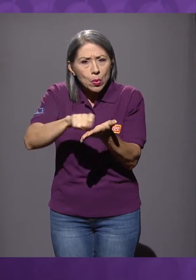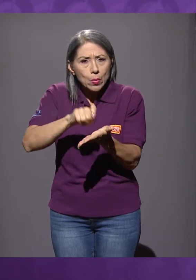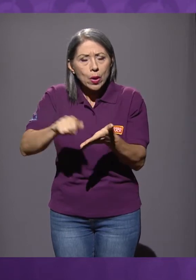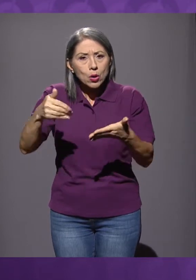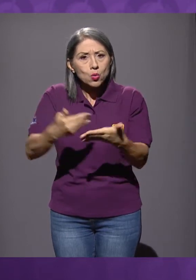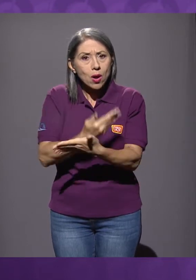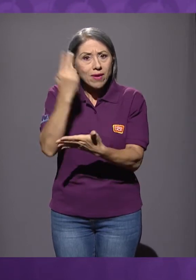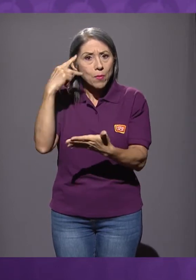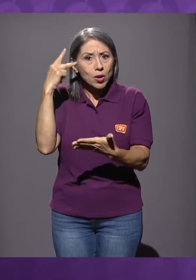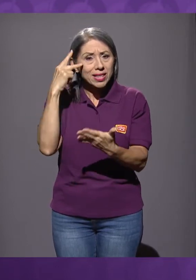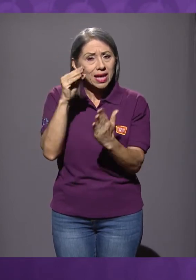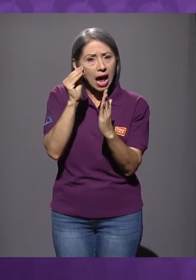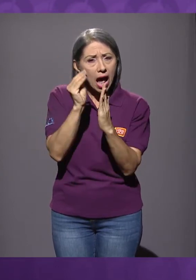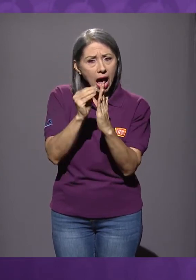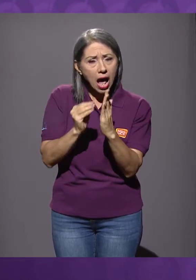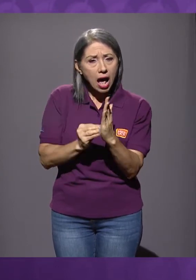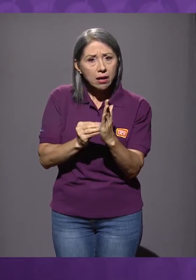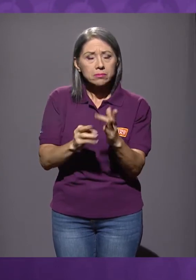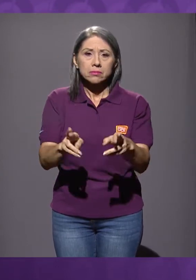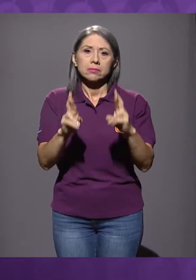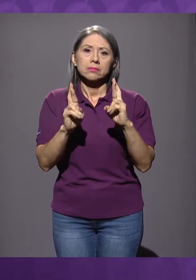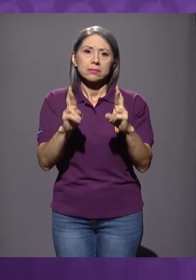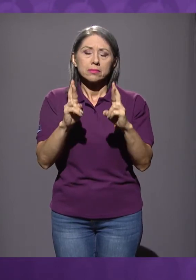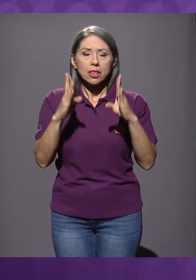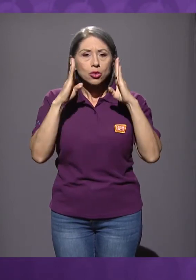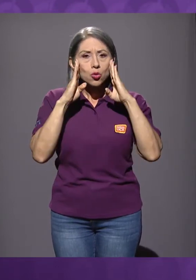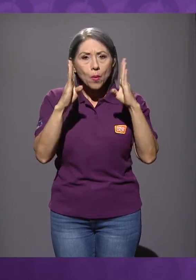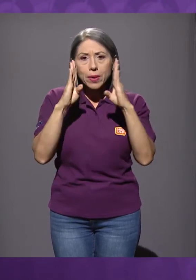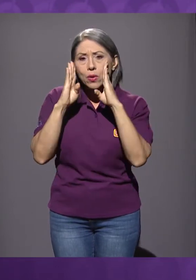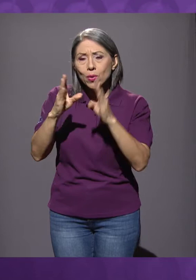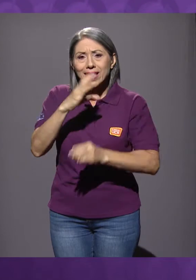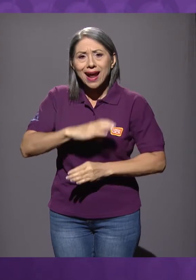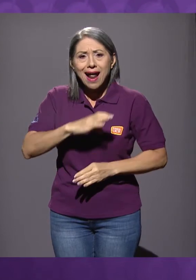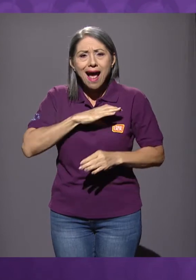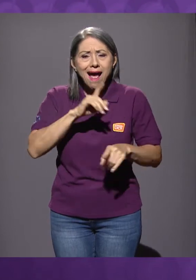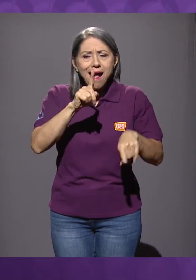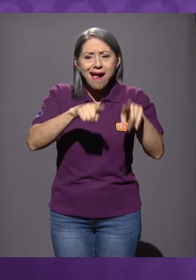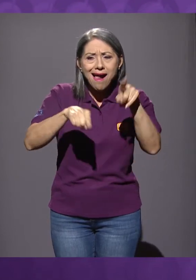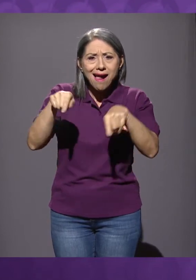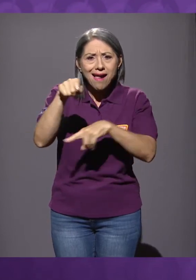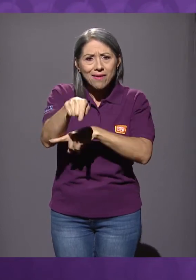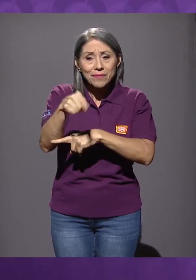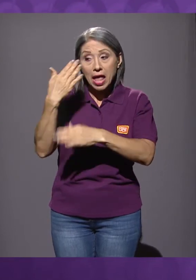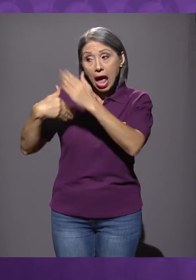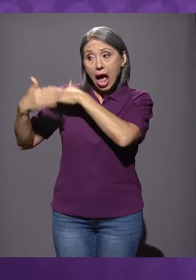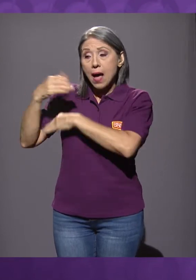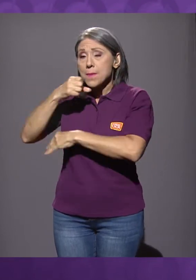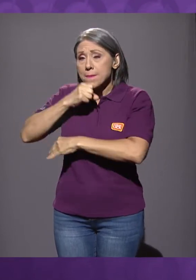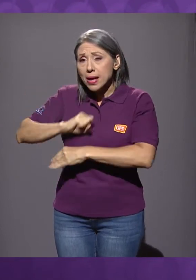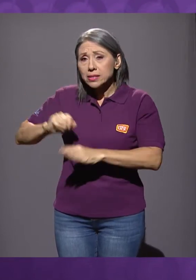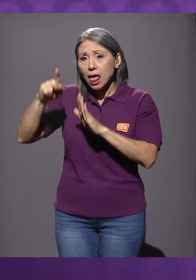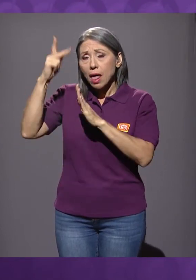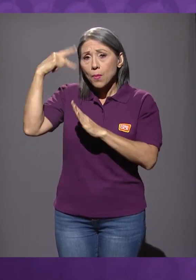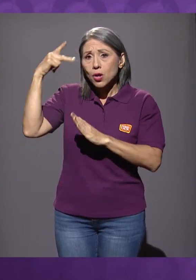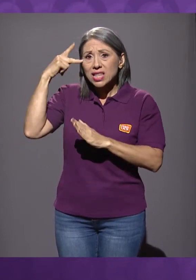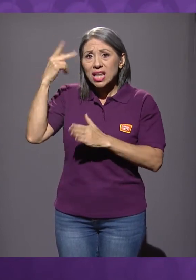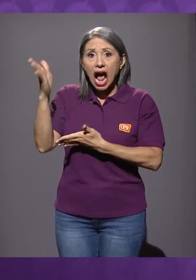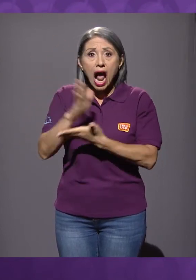¿verdad?, que haya, se tome en cuenta estas particularidades y las omisiones de la pasada política, pues se